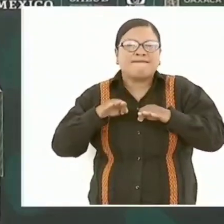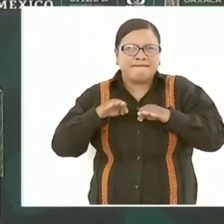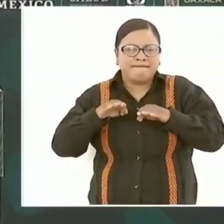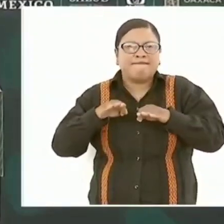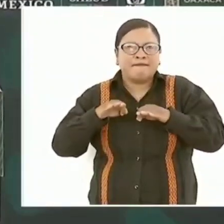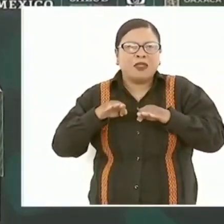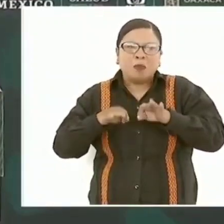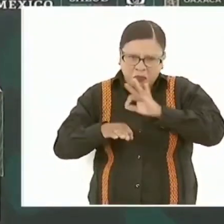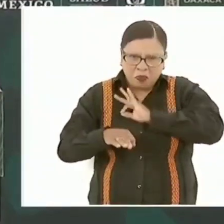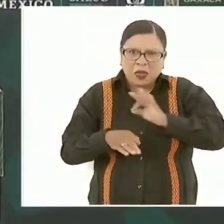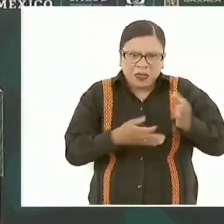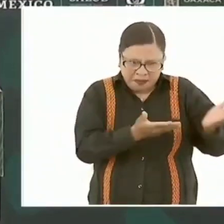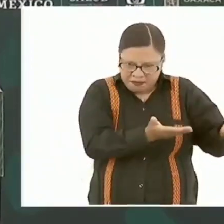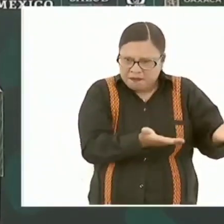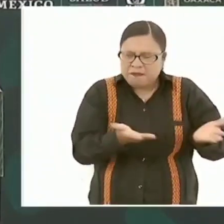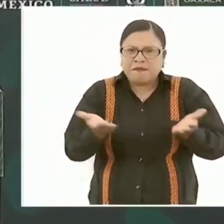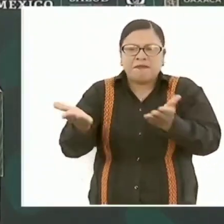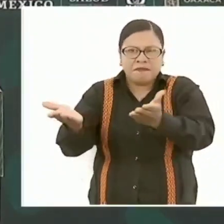tenga